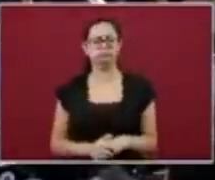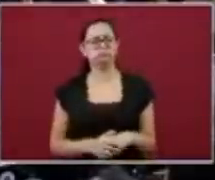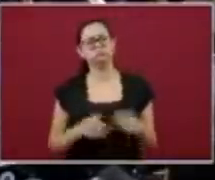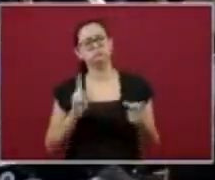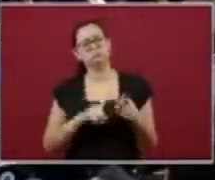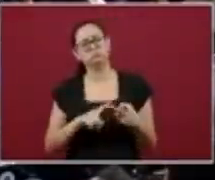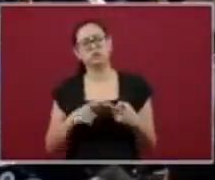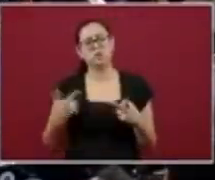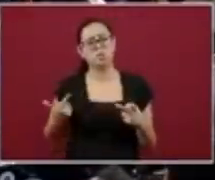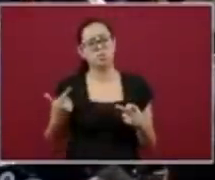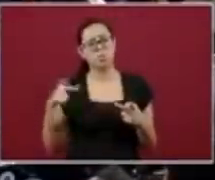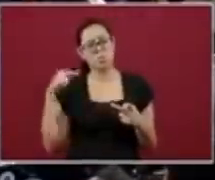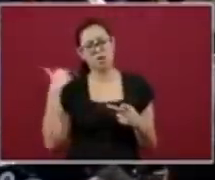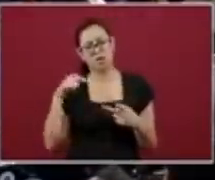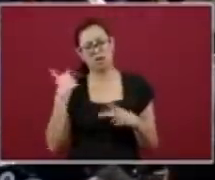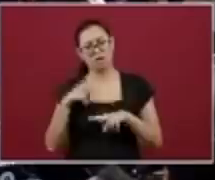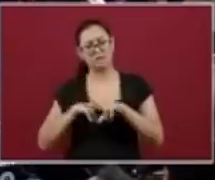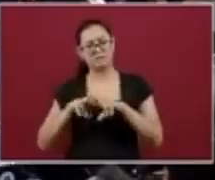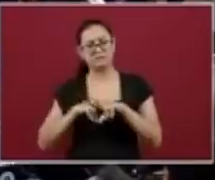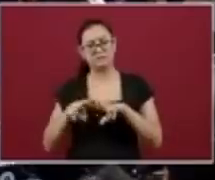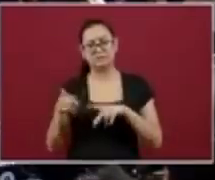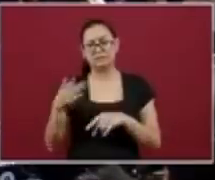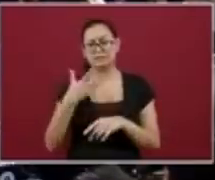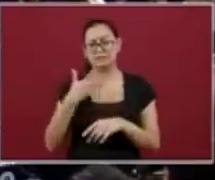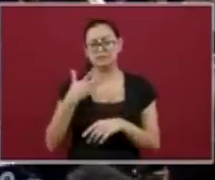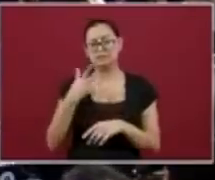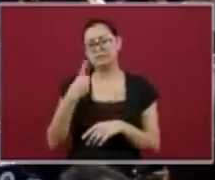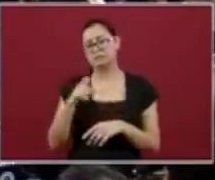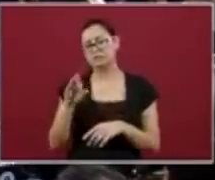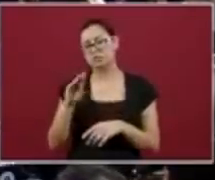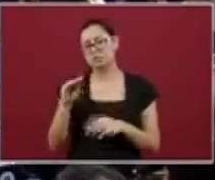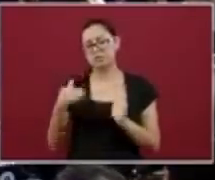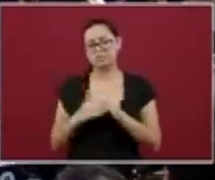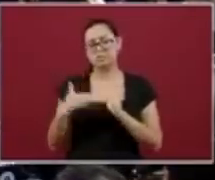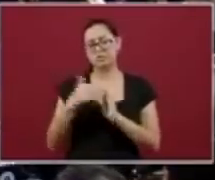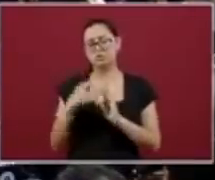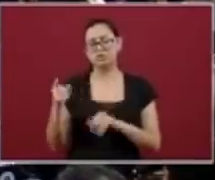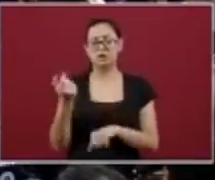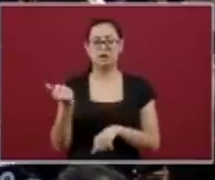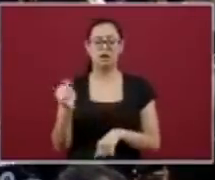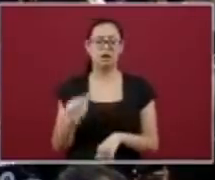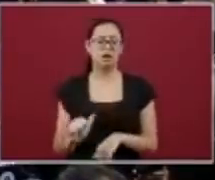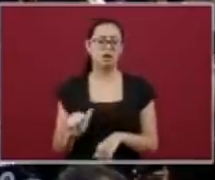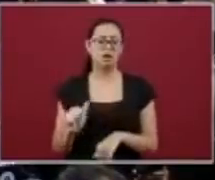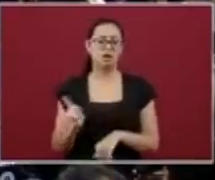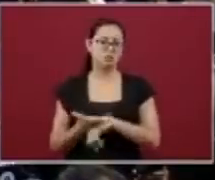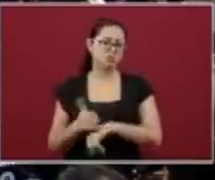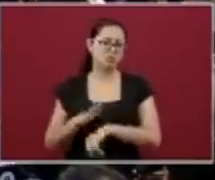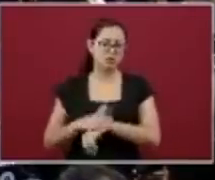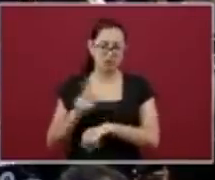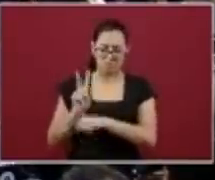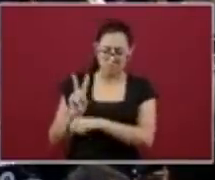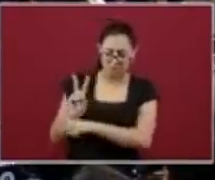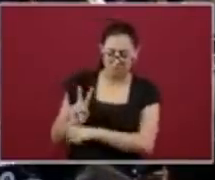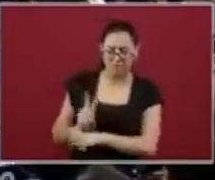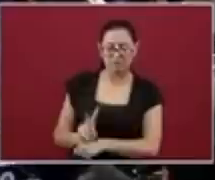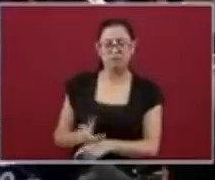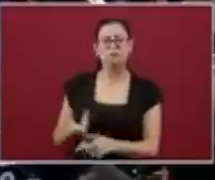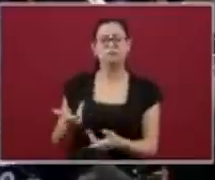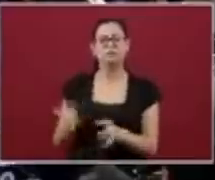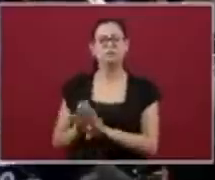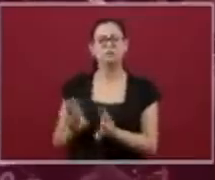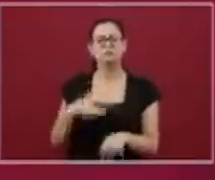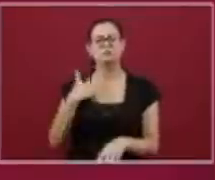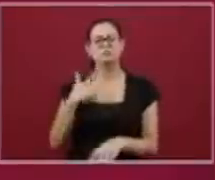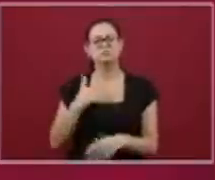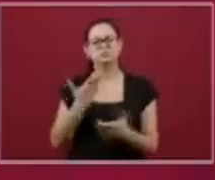Guadalajara, presidente, ¿tiene observaciones por más de 190 millones de pesos por parte de la auditoría? Sí, miren, en el